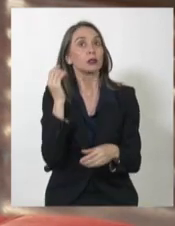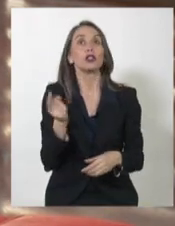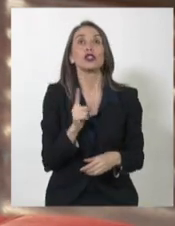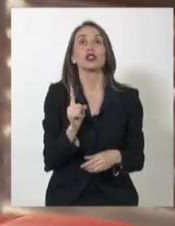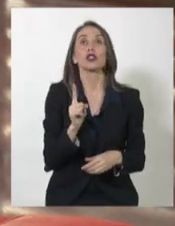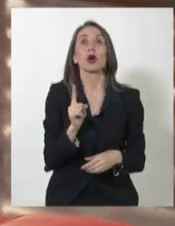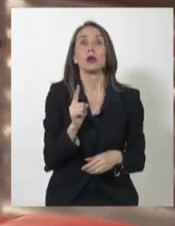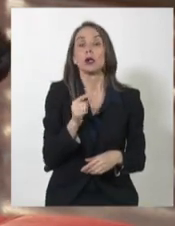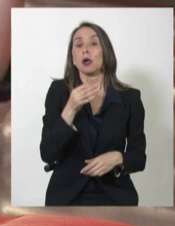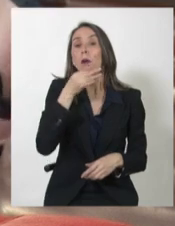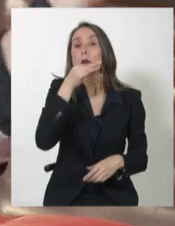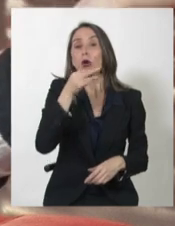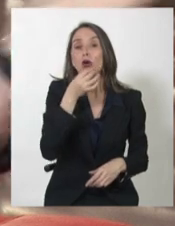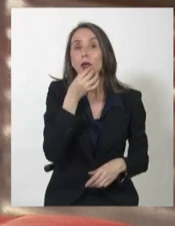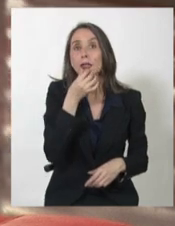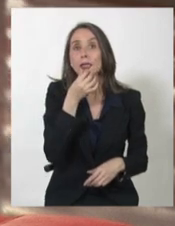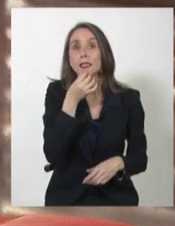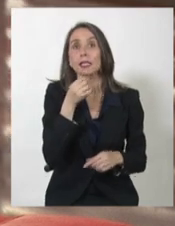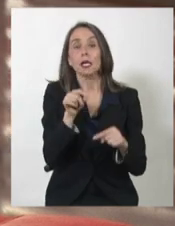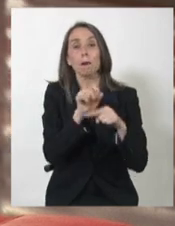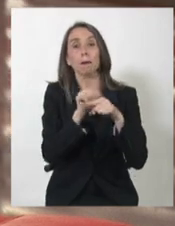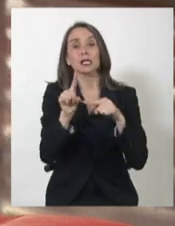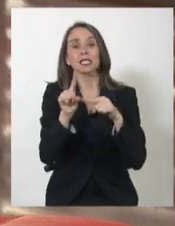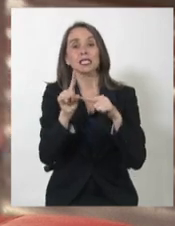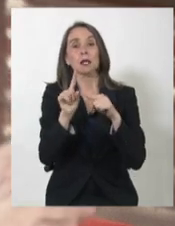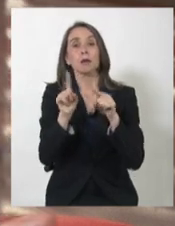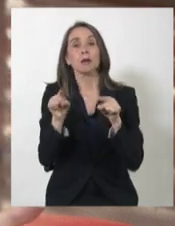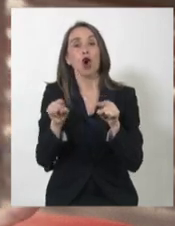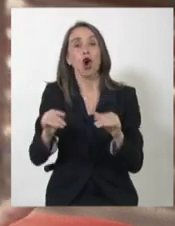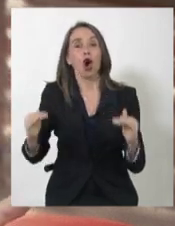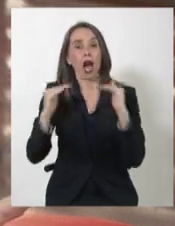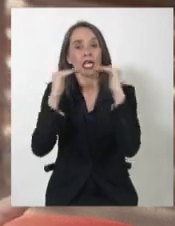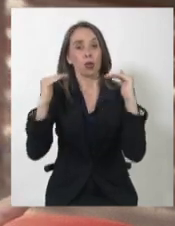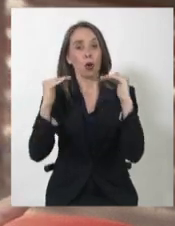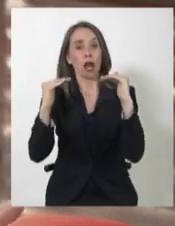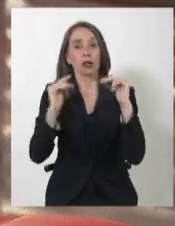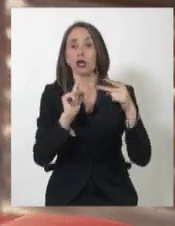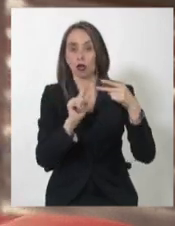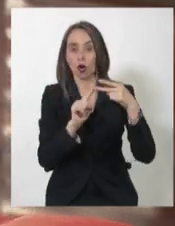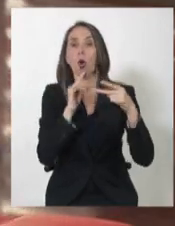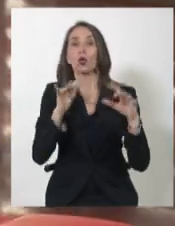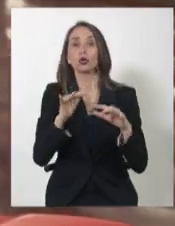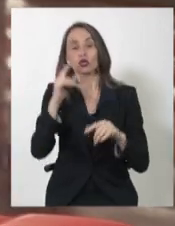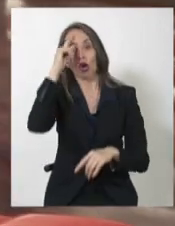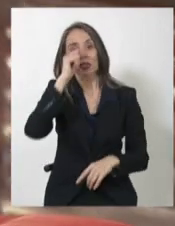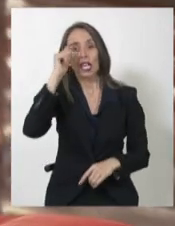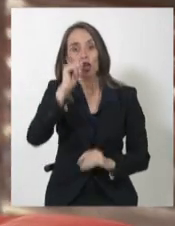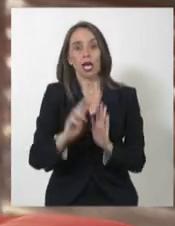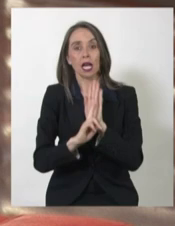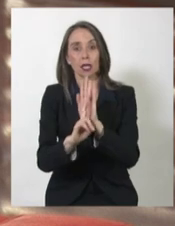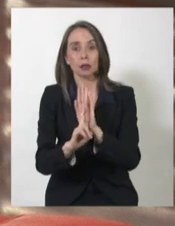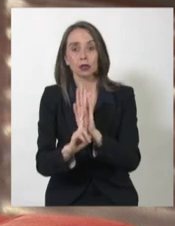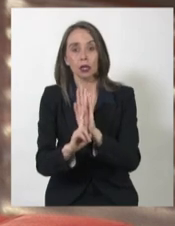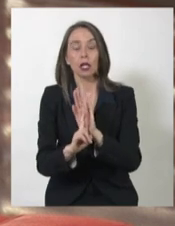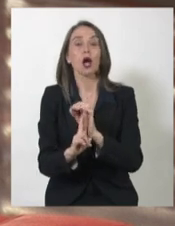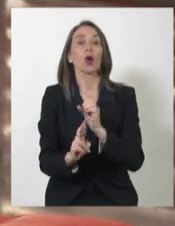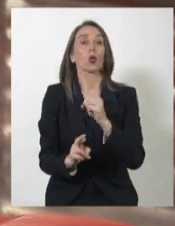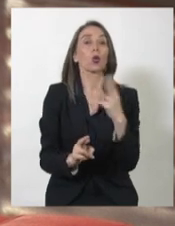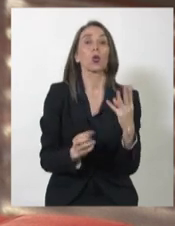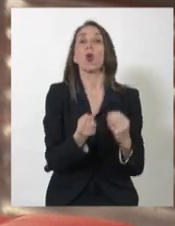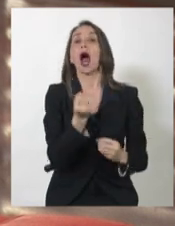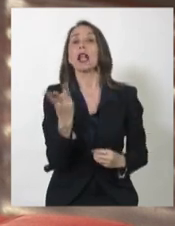no por invocación de el principio de igualdad, sino de la teoría de la representatividad. Desde una perspectiva cualitativa, las